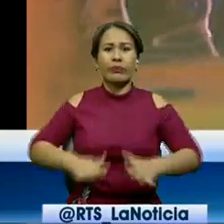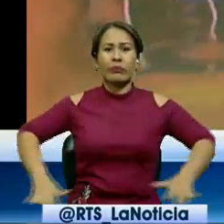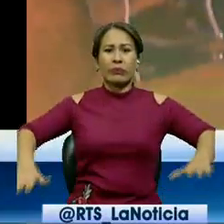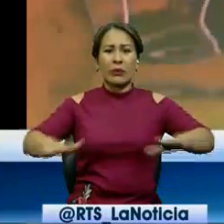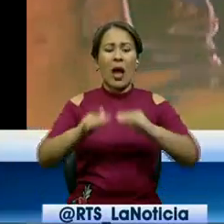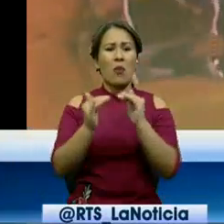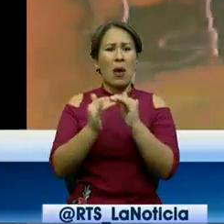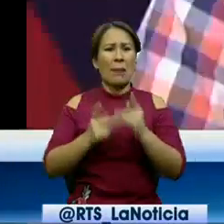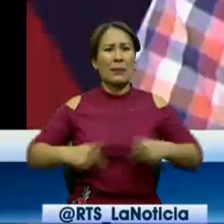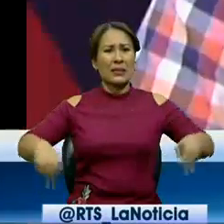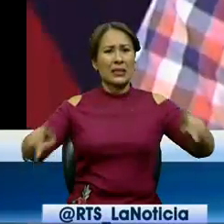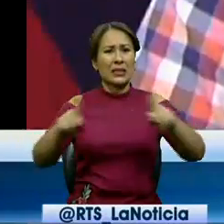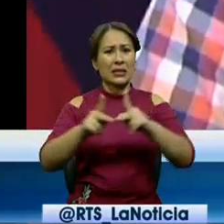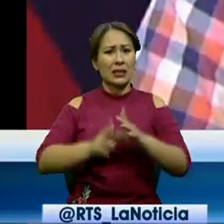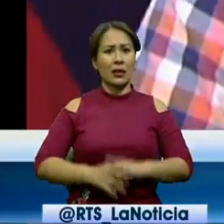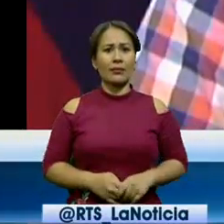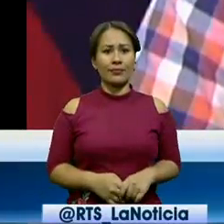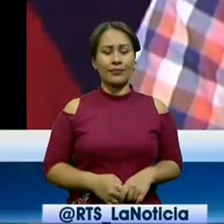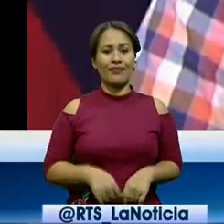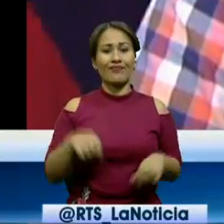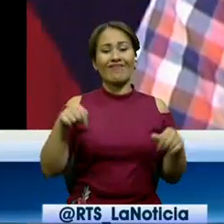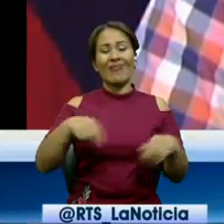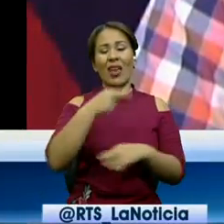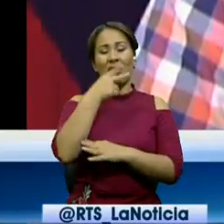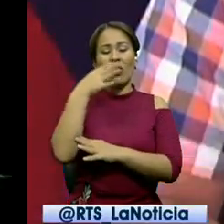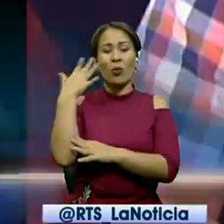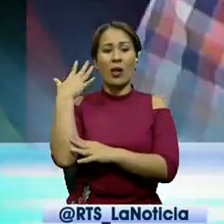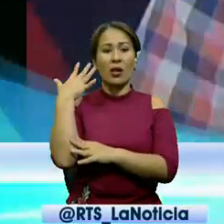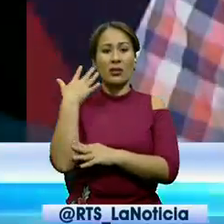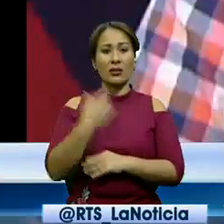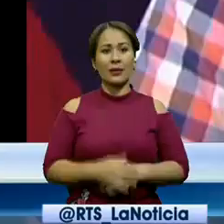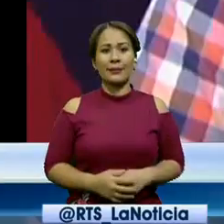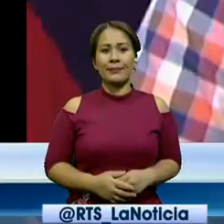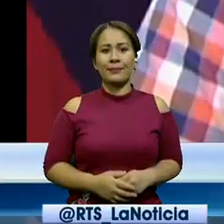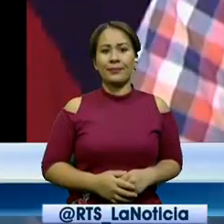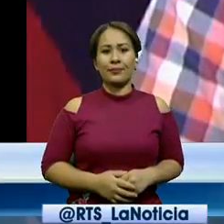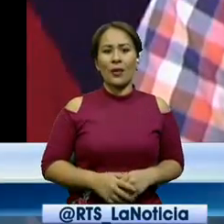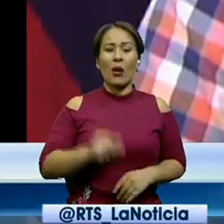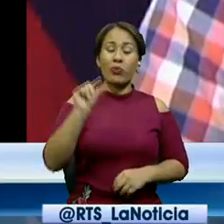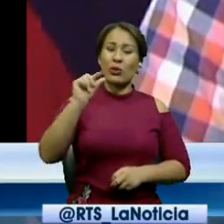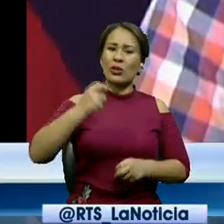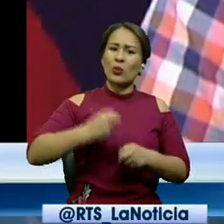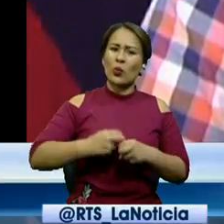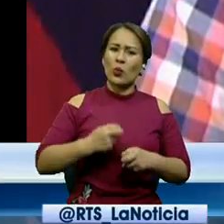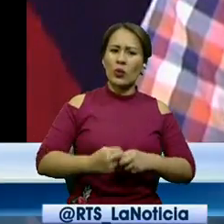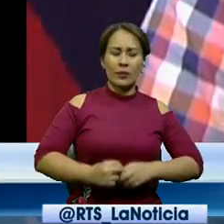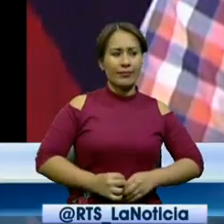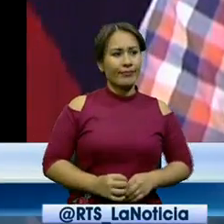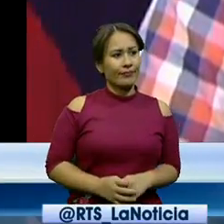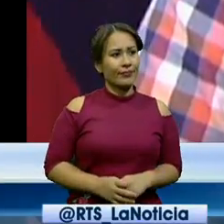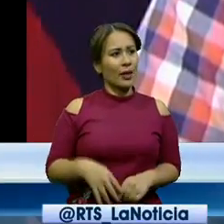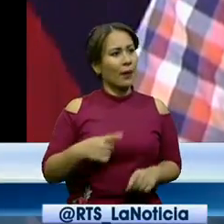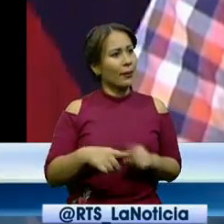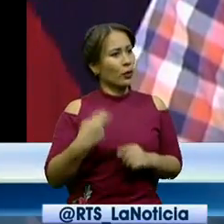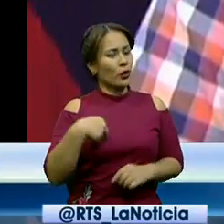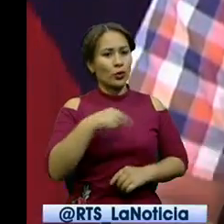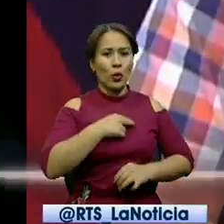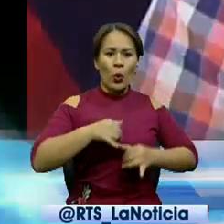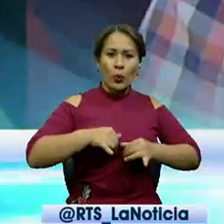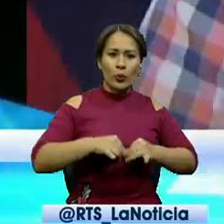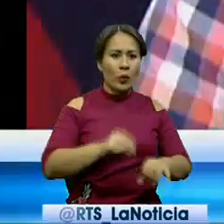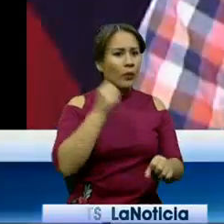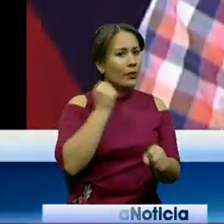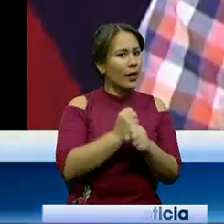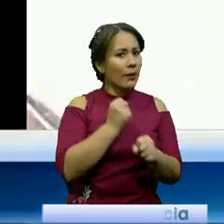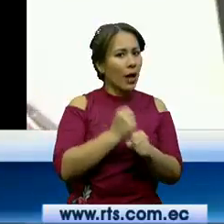en piscinas. Justamente la naturaleza está un poquito dura, pero sin embargo venimos levantándonos como siempre. Acá